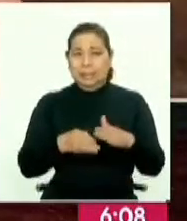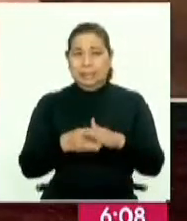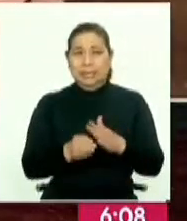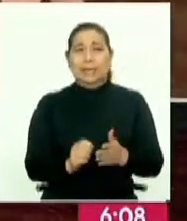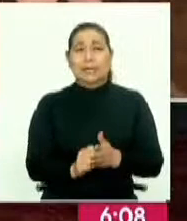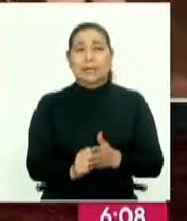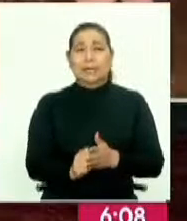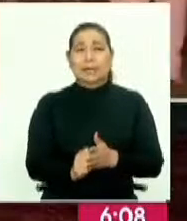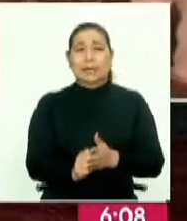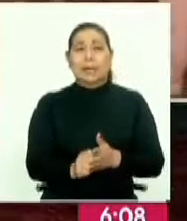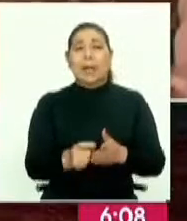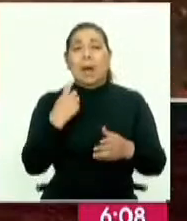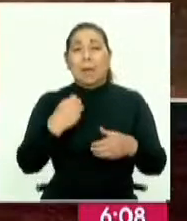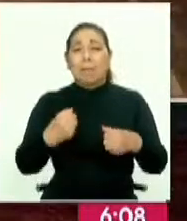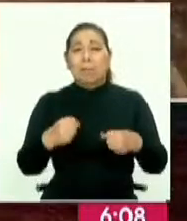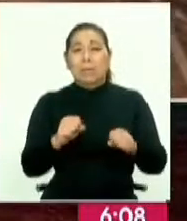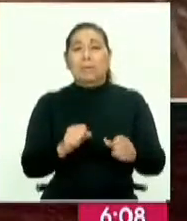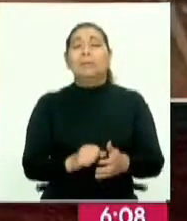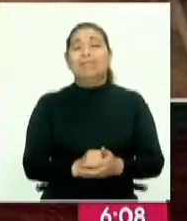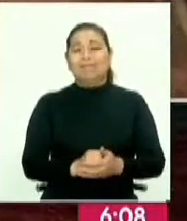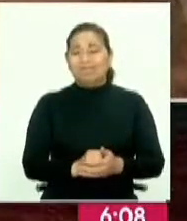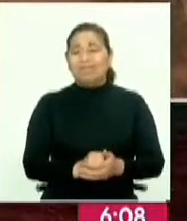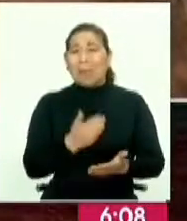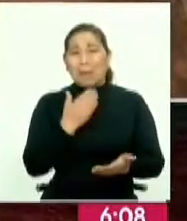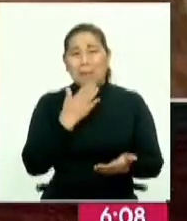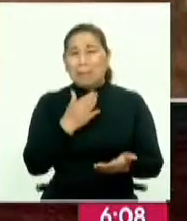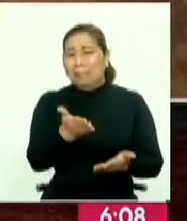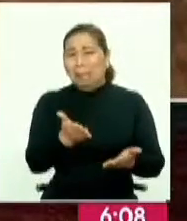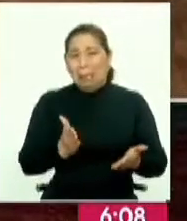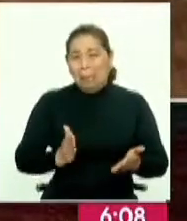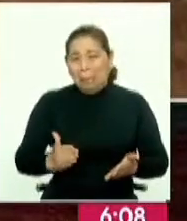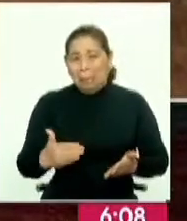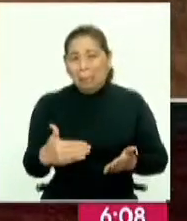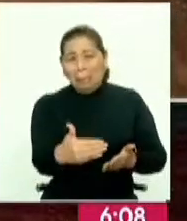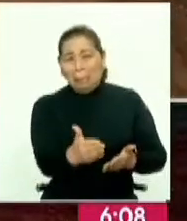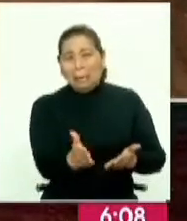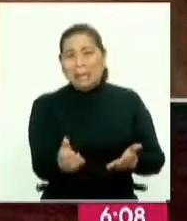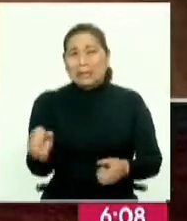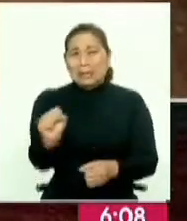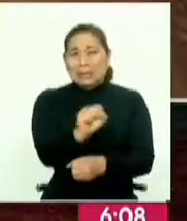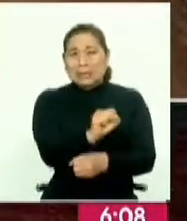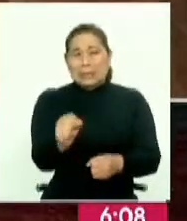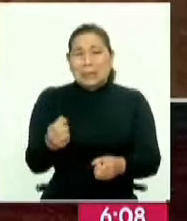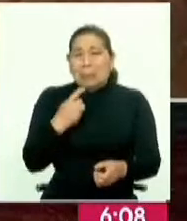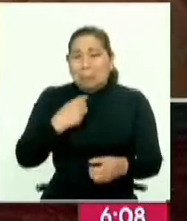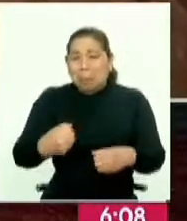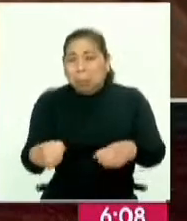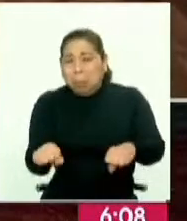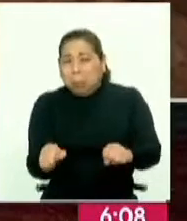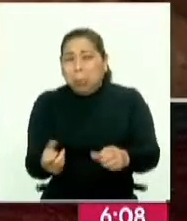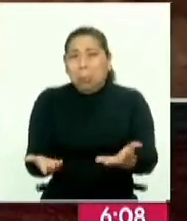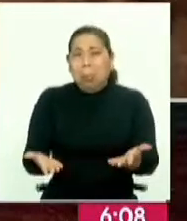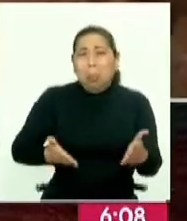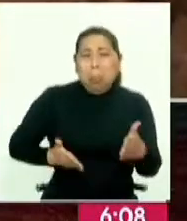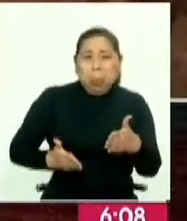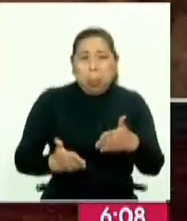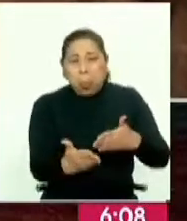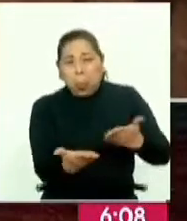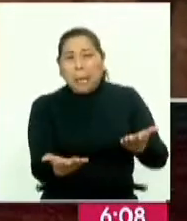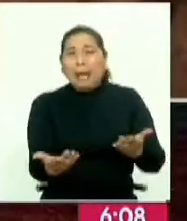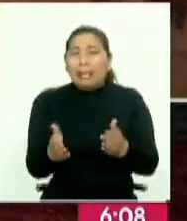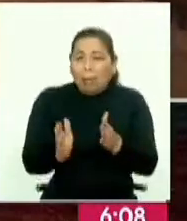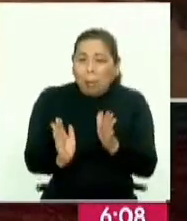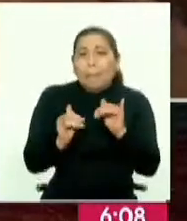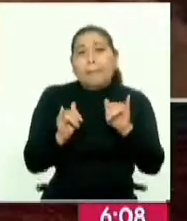facilita a las motos en plena persecución hasta nuestra decidió que a los roqueteros lograron ellos han entrado por acá lamentablemente los patrulleros se